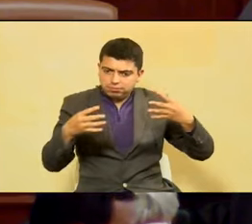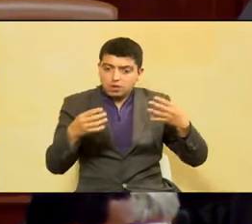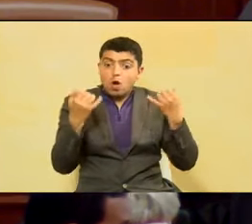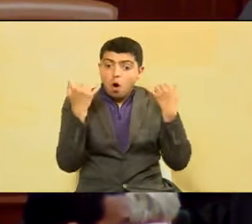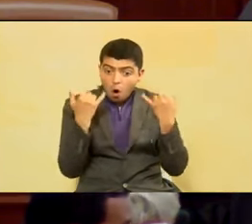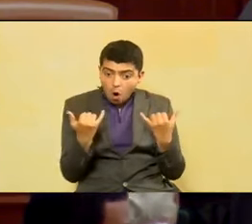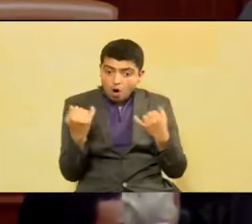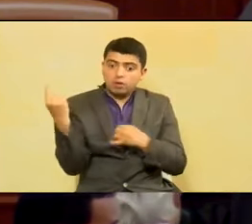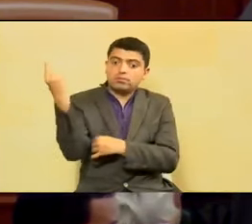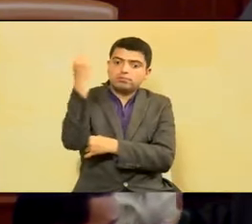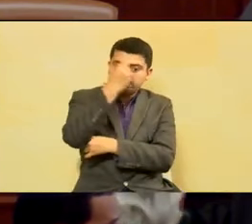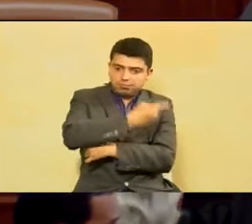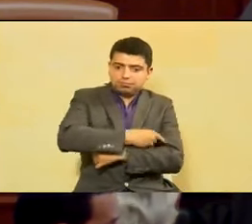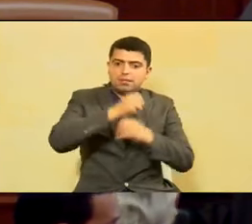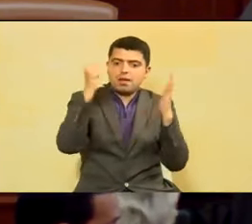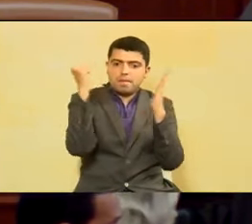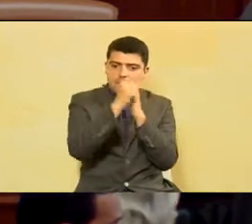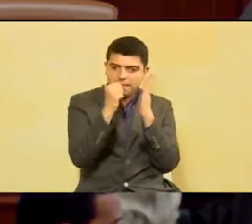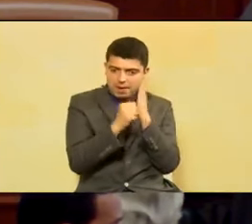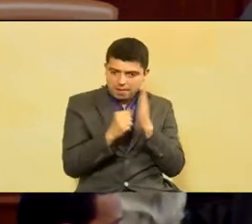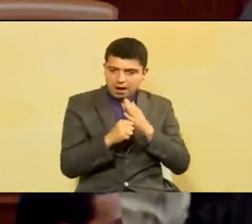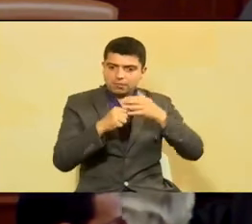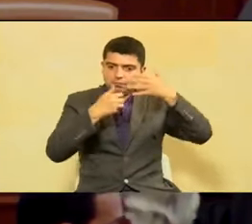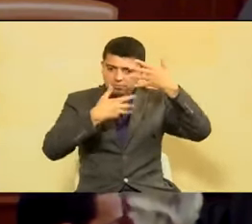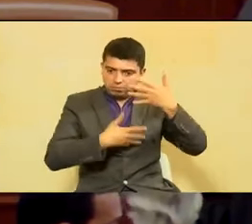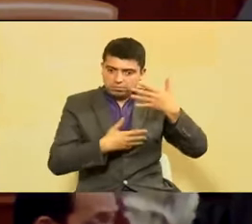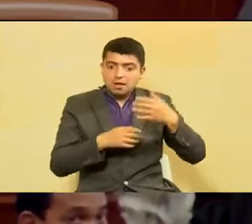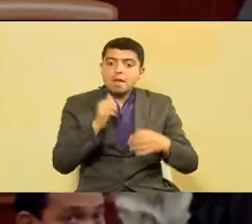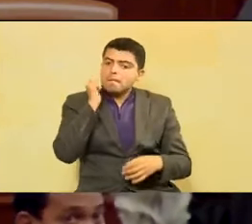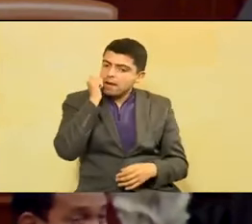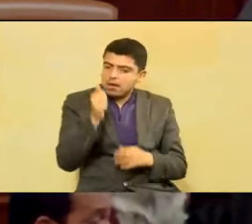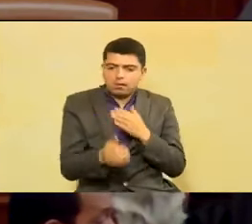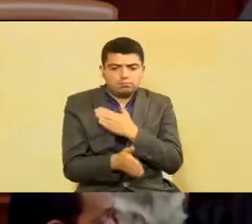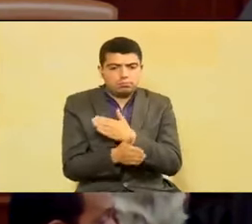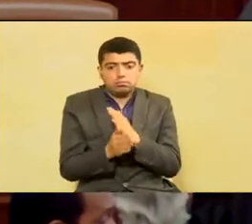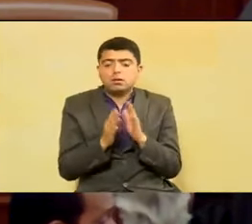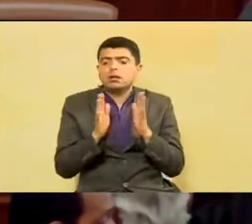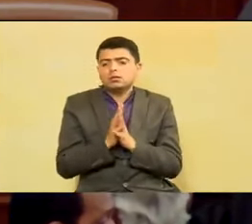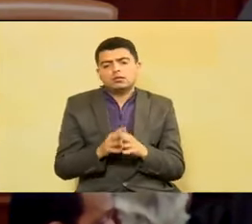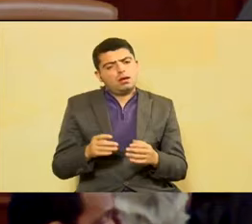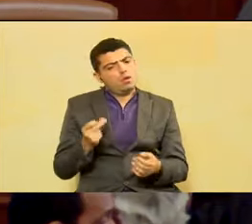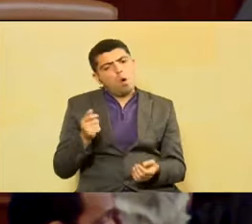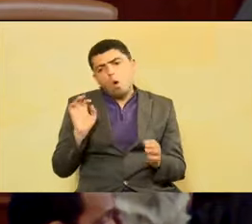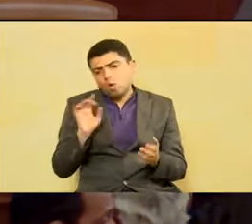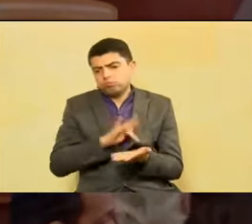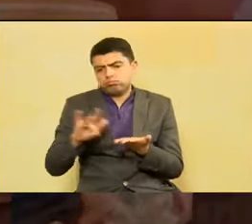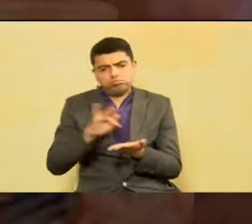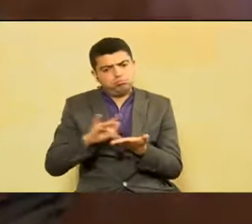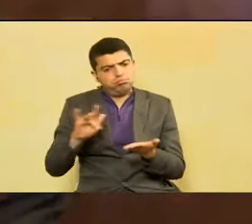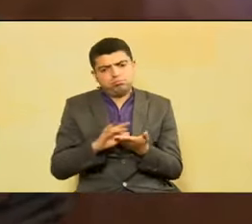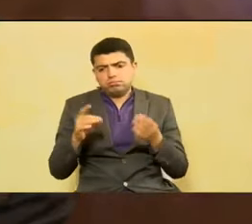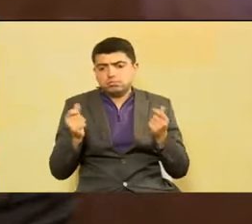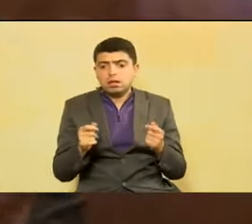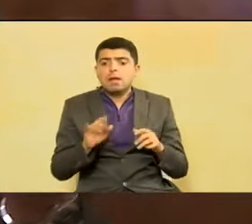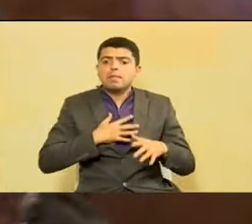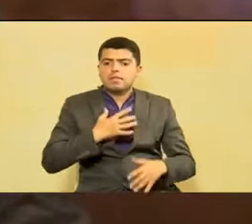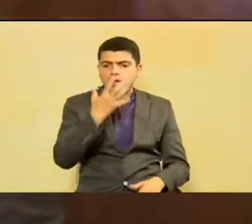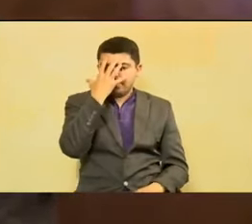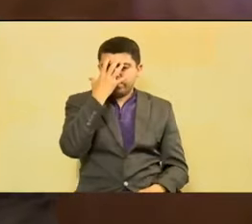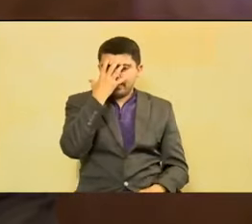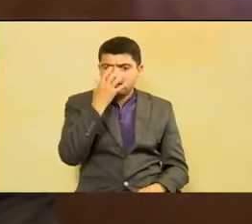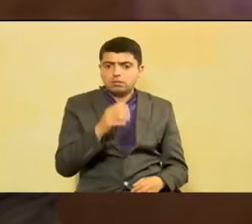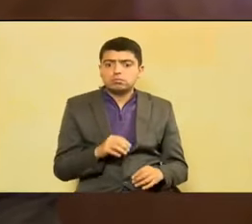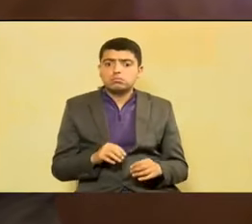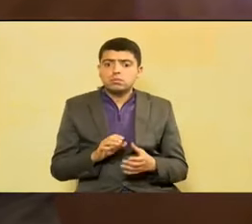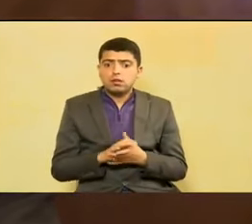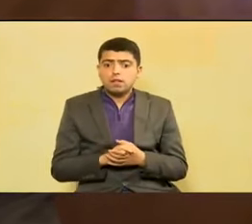hoy o por lo menos los que sean más urgentes Pero la verdad es que me da pena ya también por con las personas que